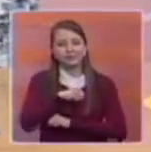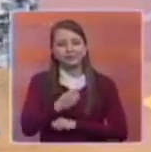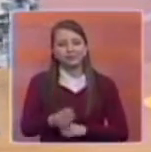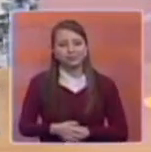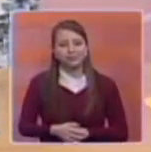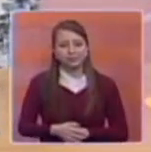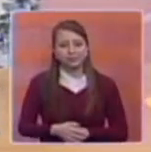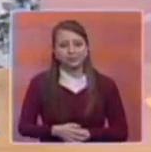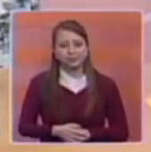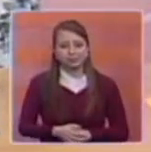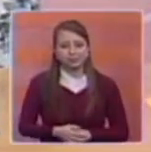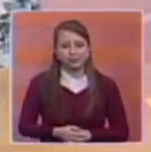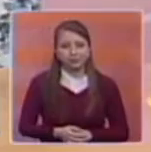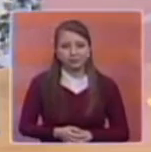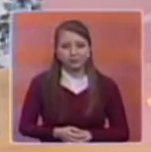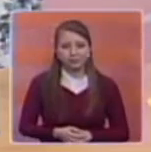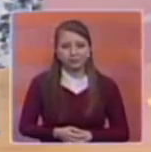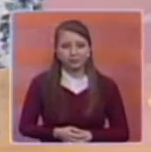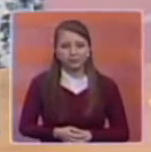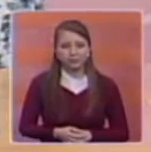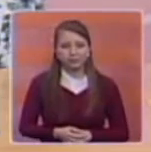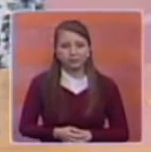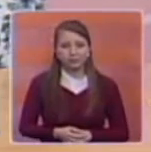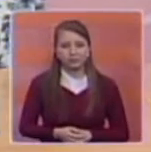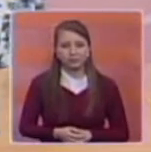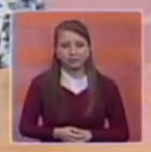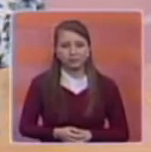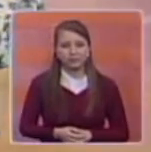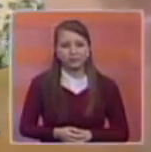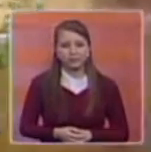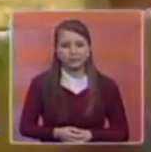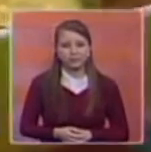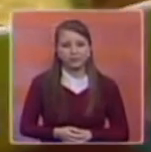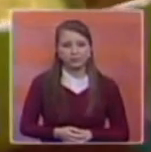a @viachimarquez o ver todas las recetas en mi blog,